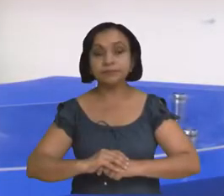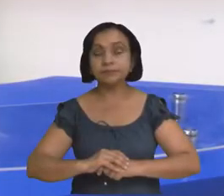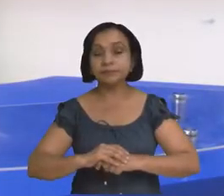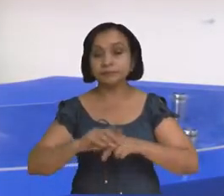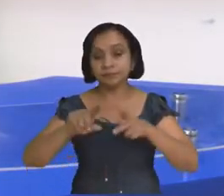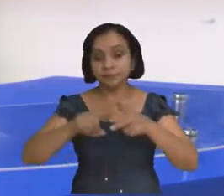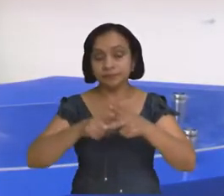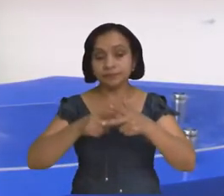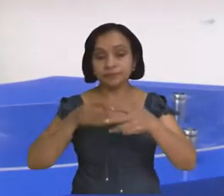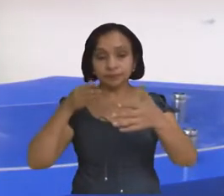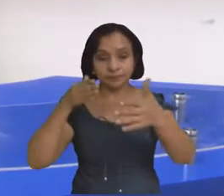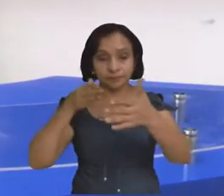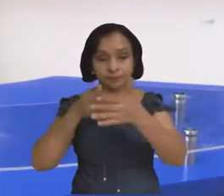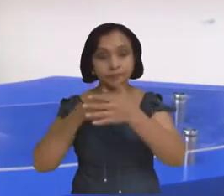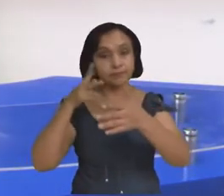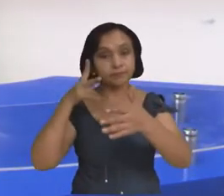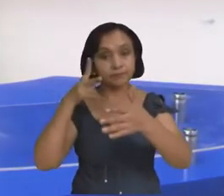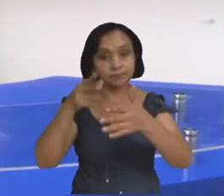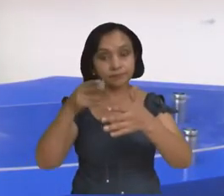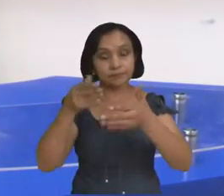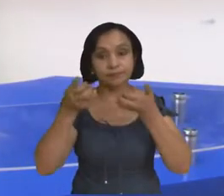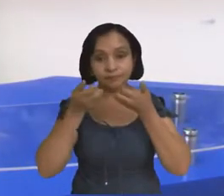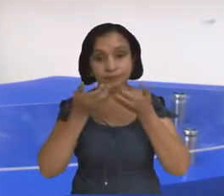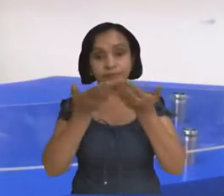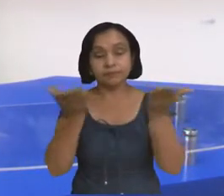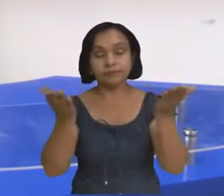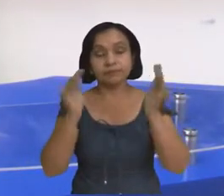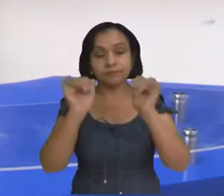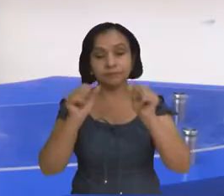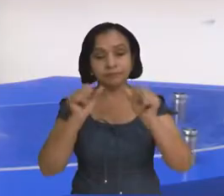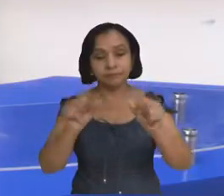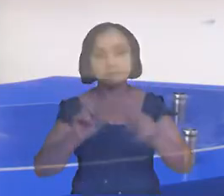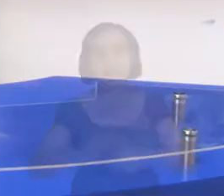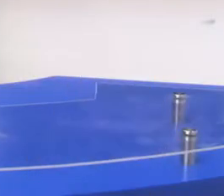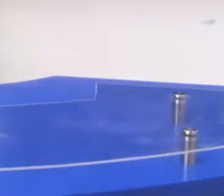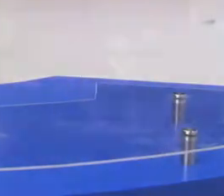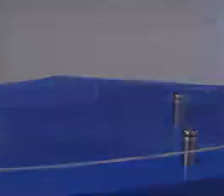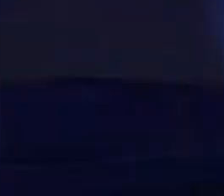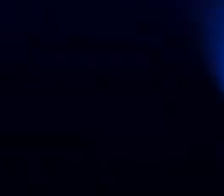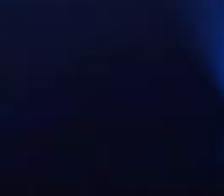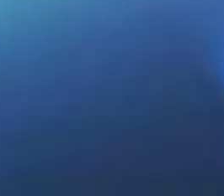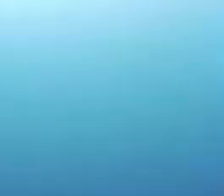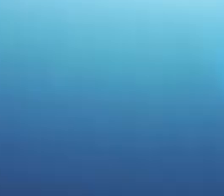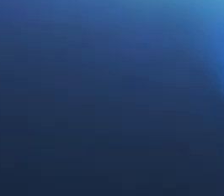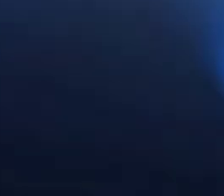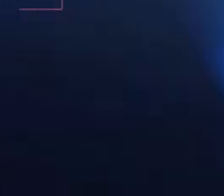Es momento de realizar nuestro último corte informativo. Ya volvemos.